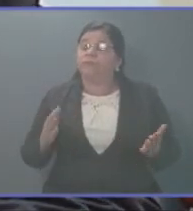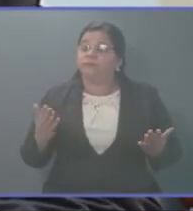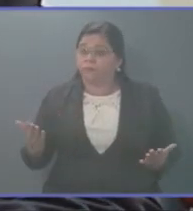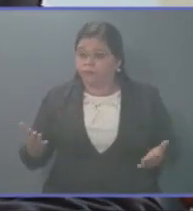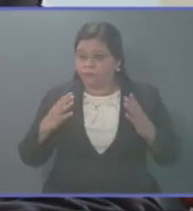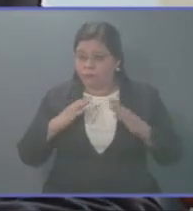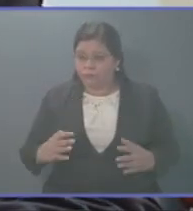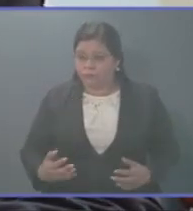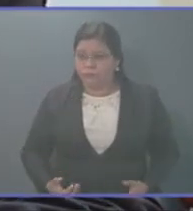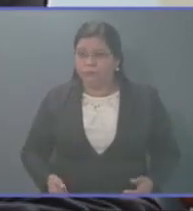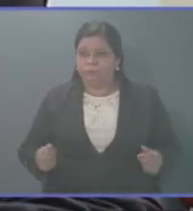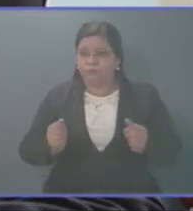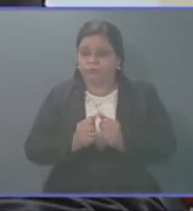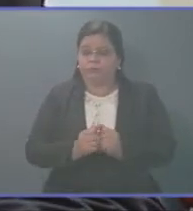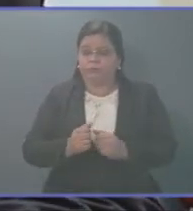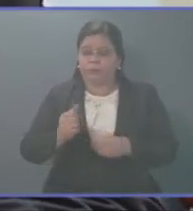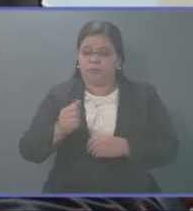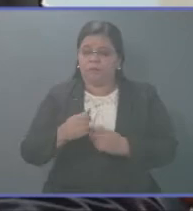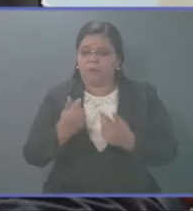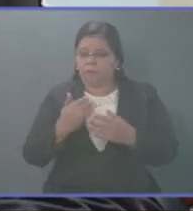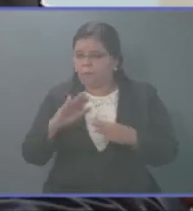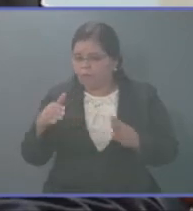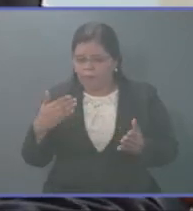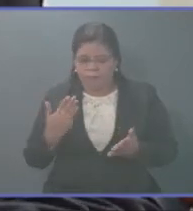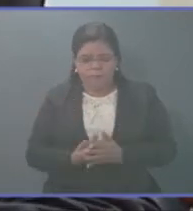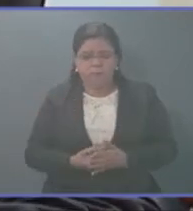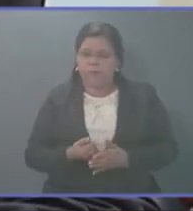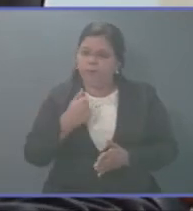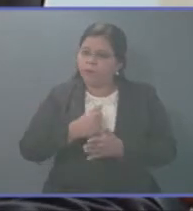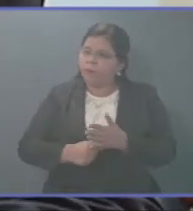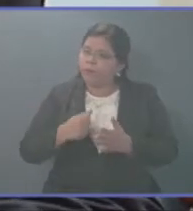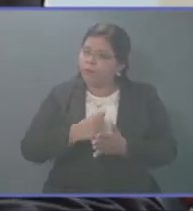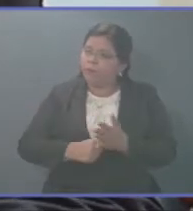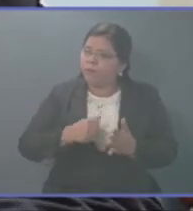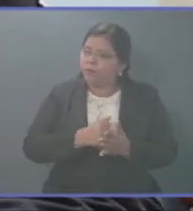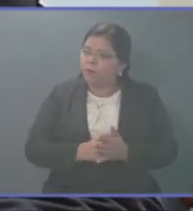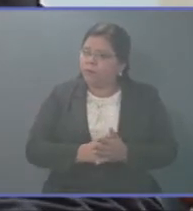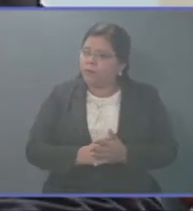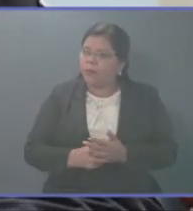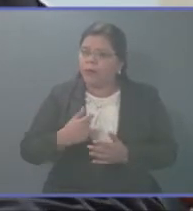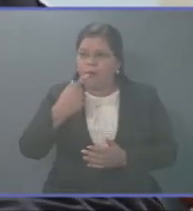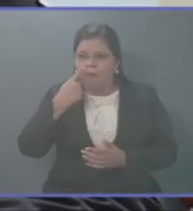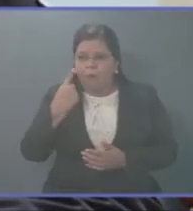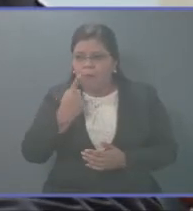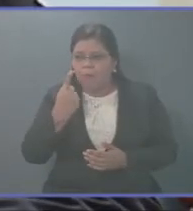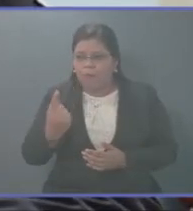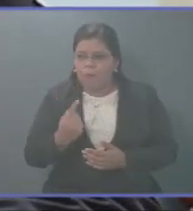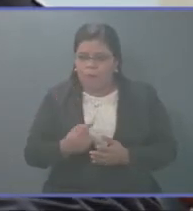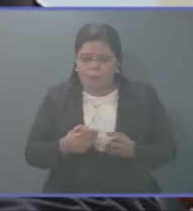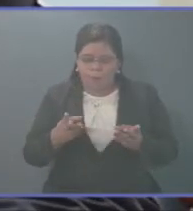y el órgano legislativo sumemos esfuerzos en búsqueda